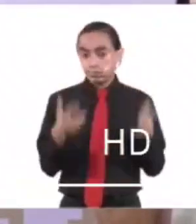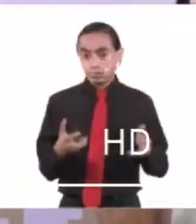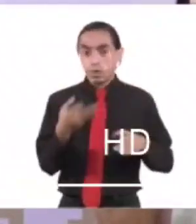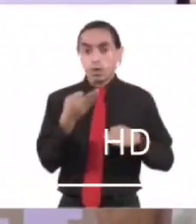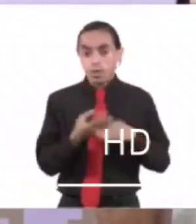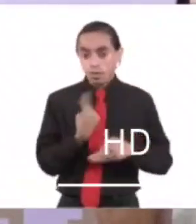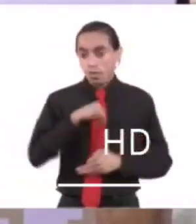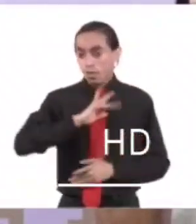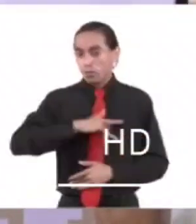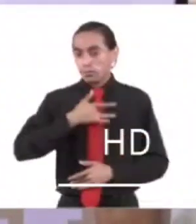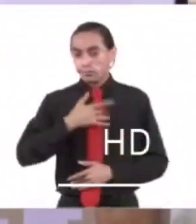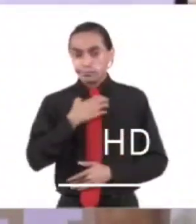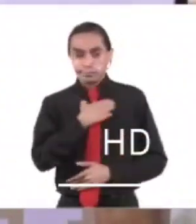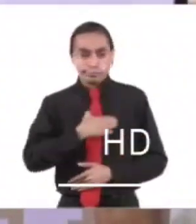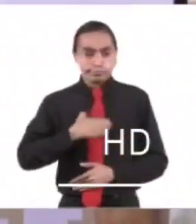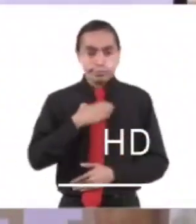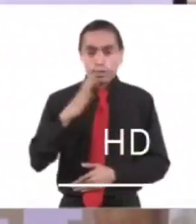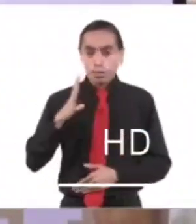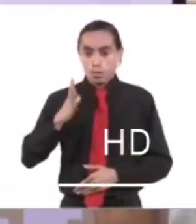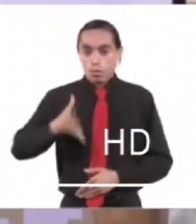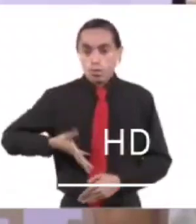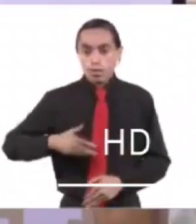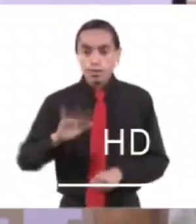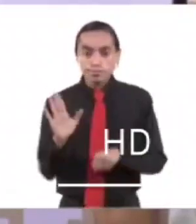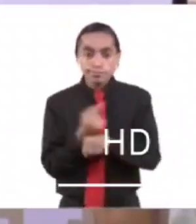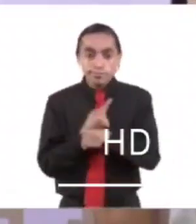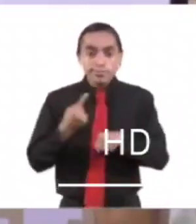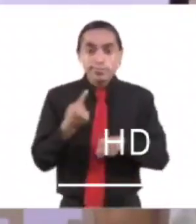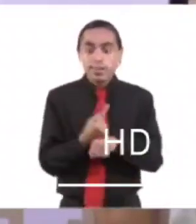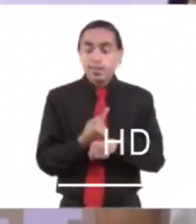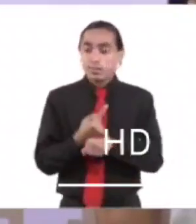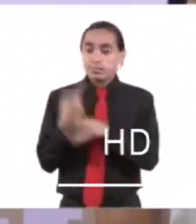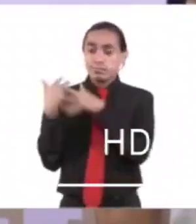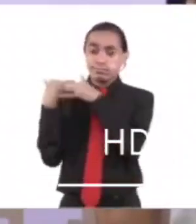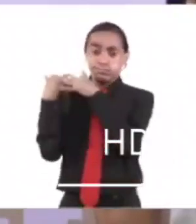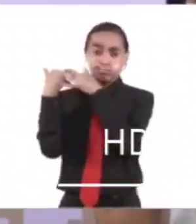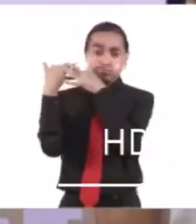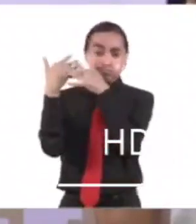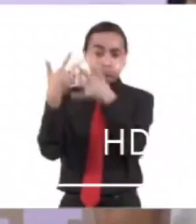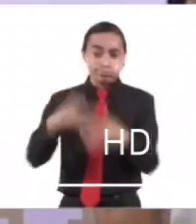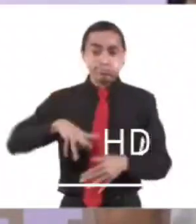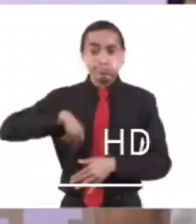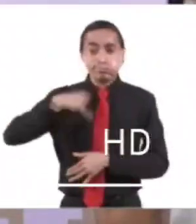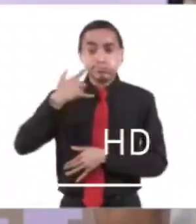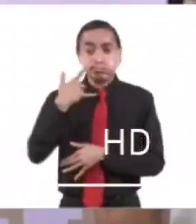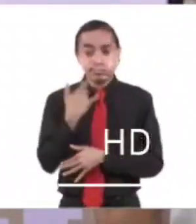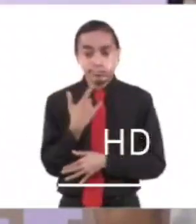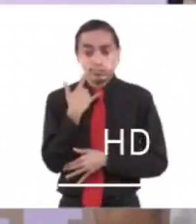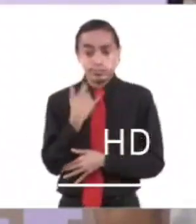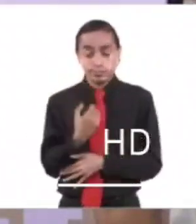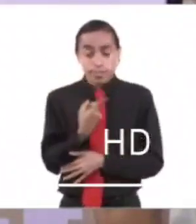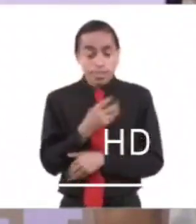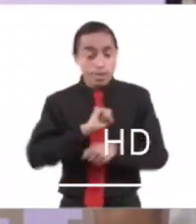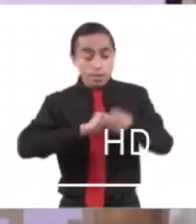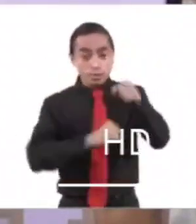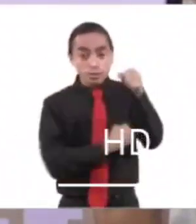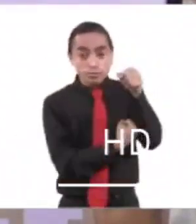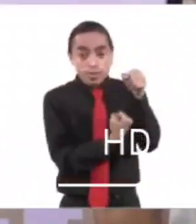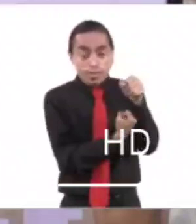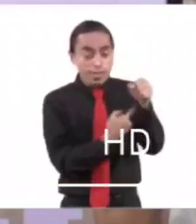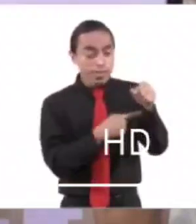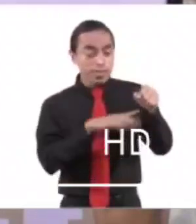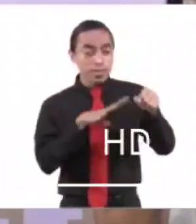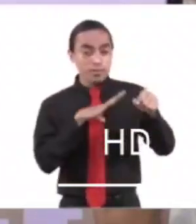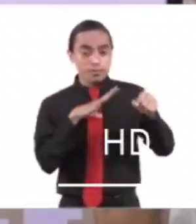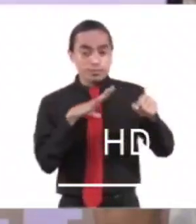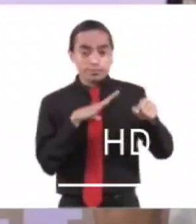bien contentos, bien orgullosos porque esto fue una lucha histórica. Aquí esta lucha, estos pilares se basan